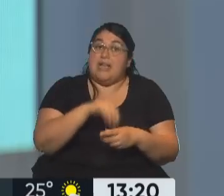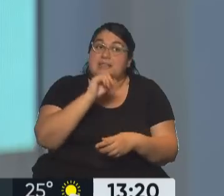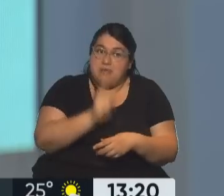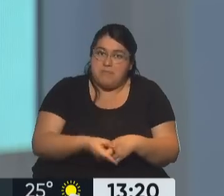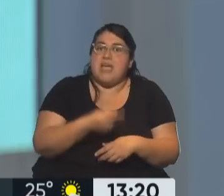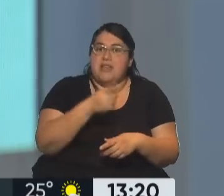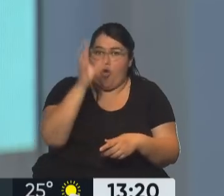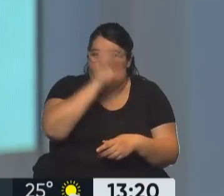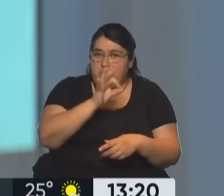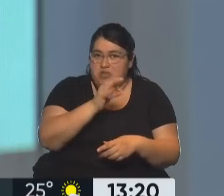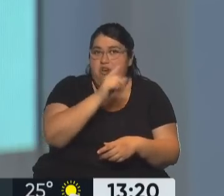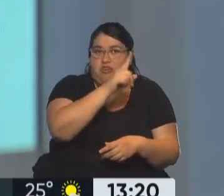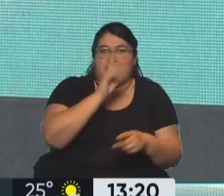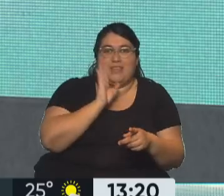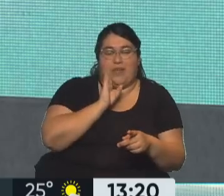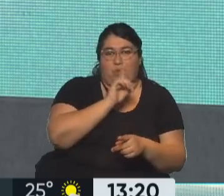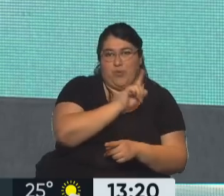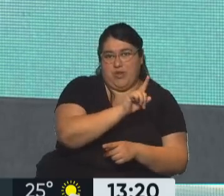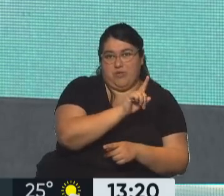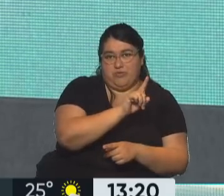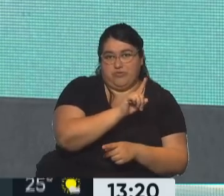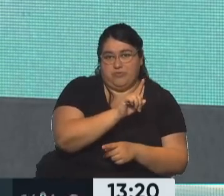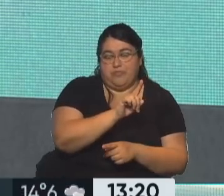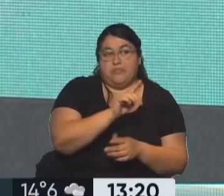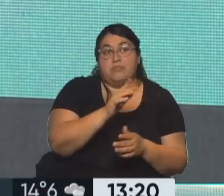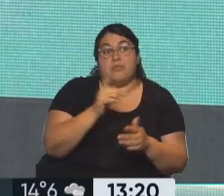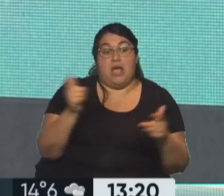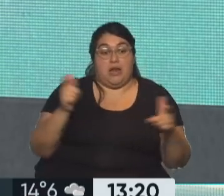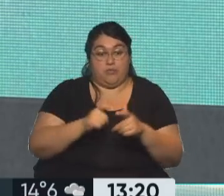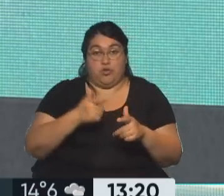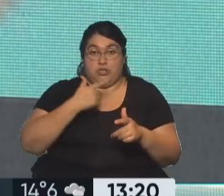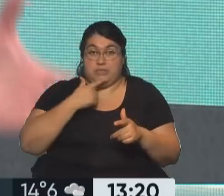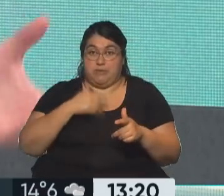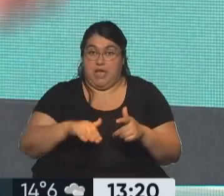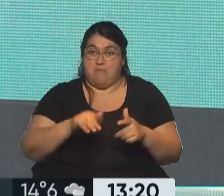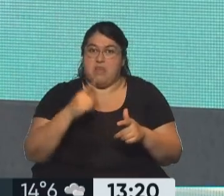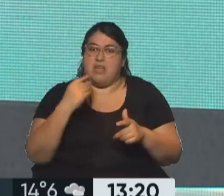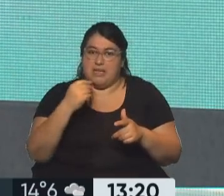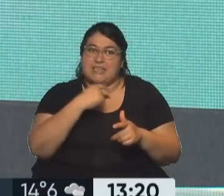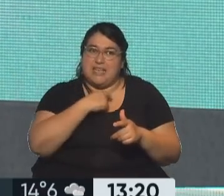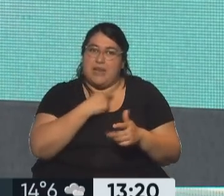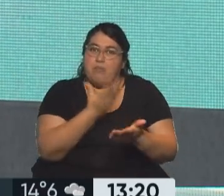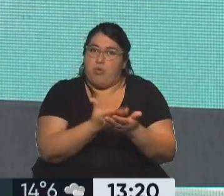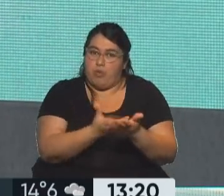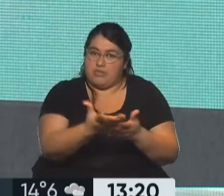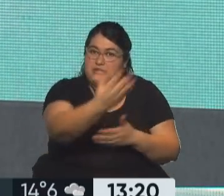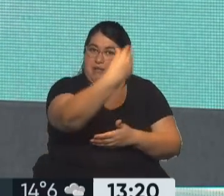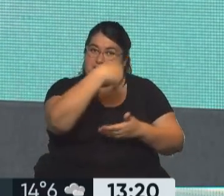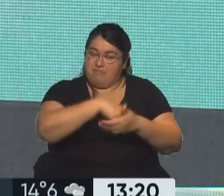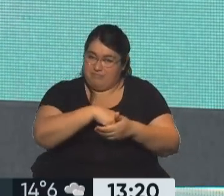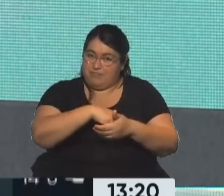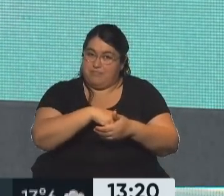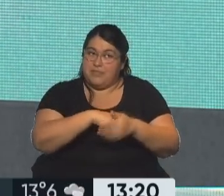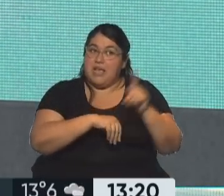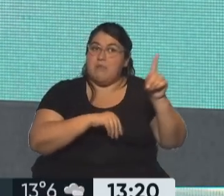Unidos, que va a llevar presuntamente a esta reunión en septiembre la posibilidad de ampliar. Pero ¿qué pasa en Estados Unidos? Estados Unidos sabe